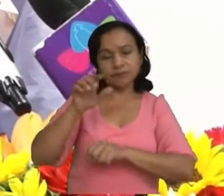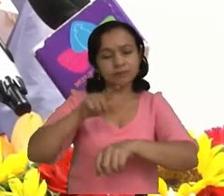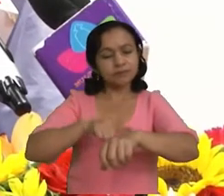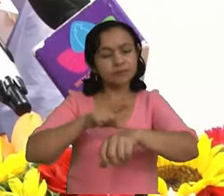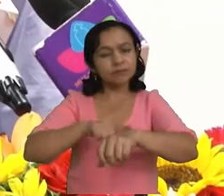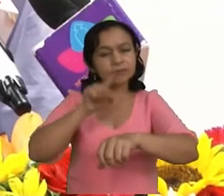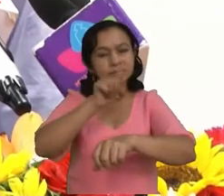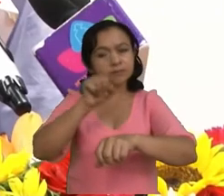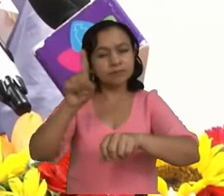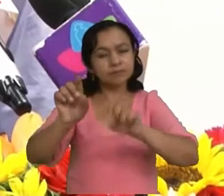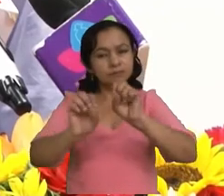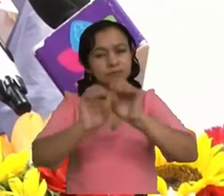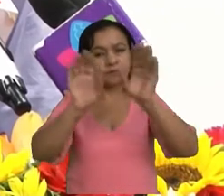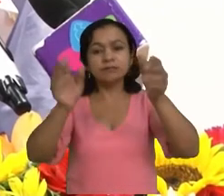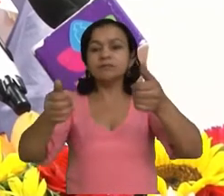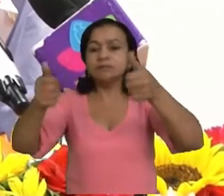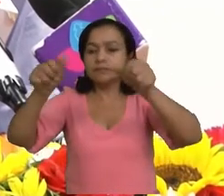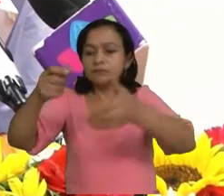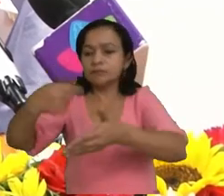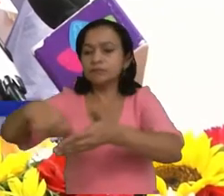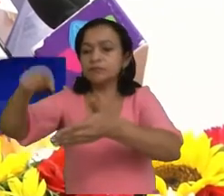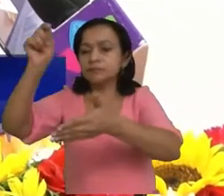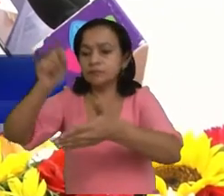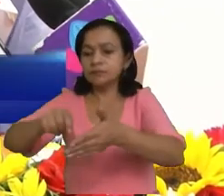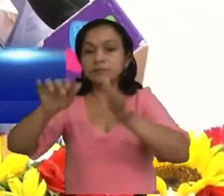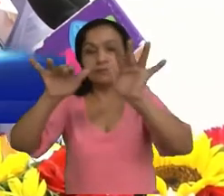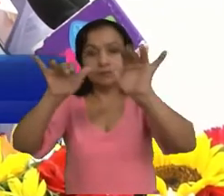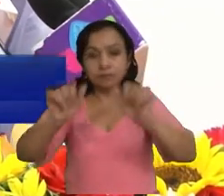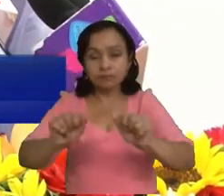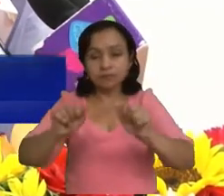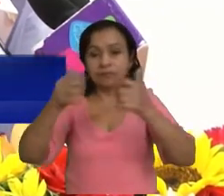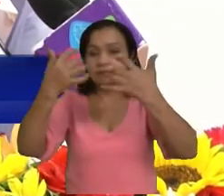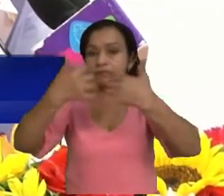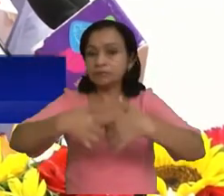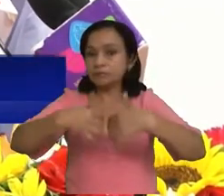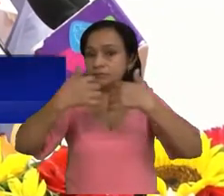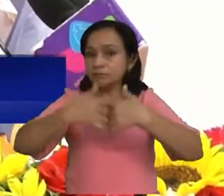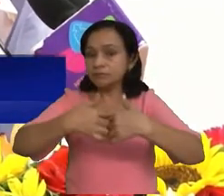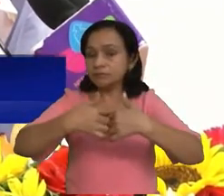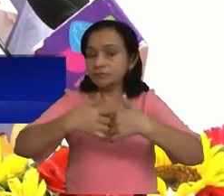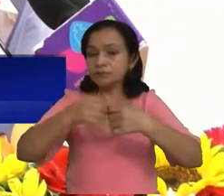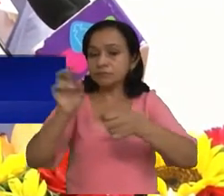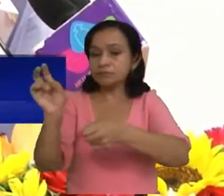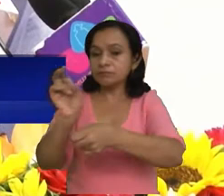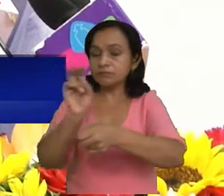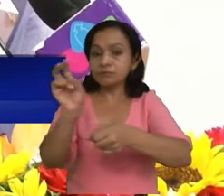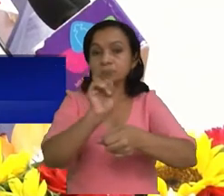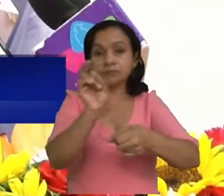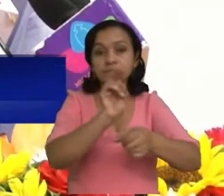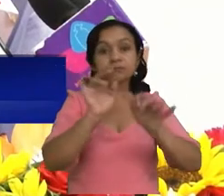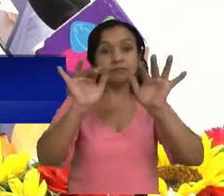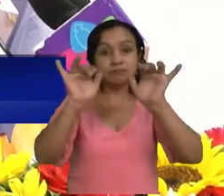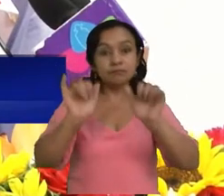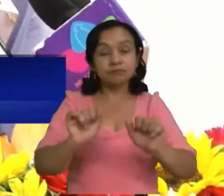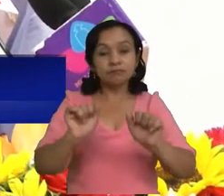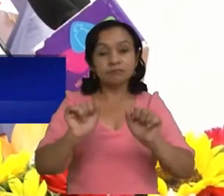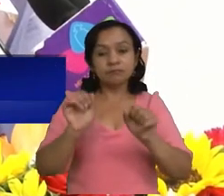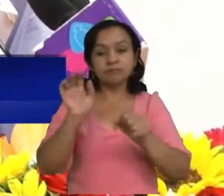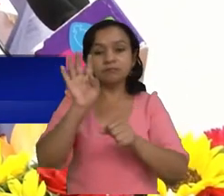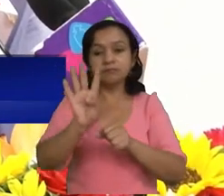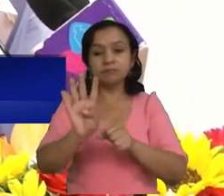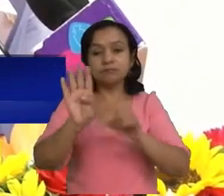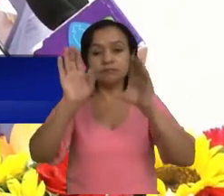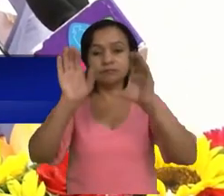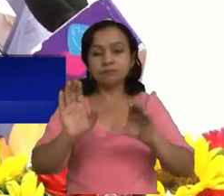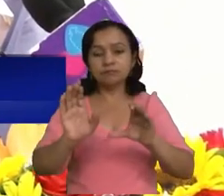11 de la mañana formalizamos el otro contrato con la empresa de supervisión y a las 4 de la